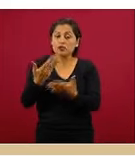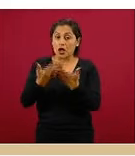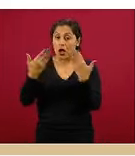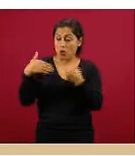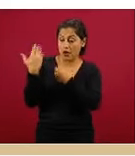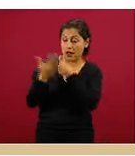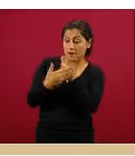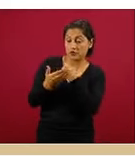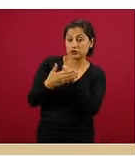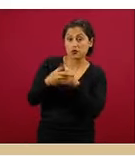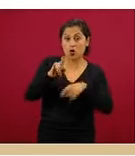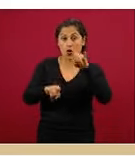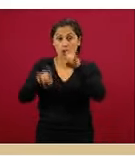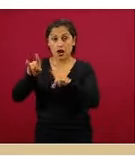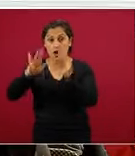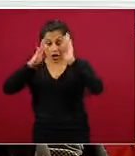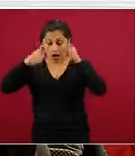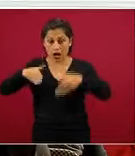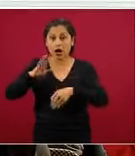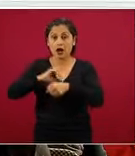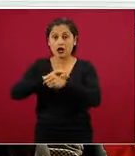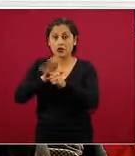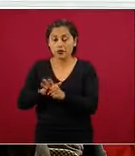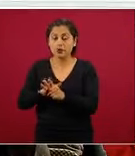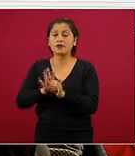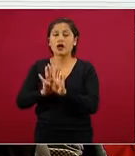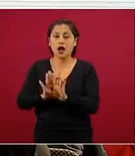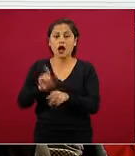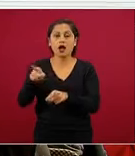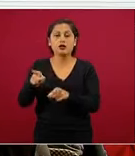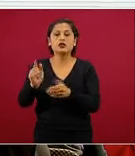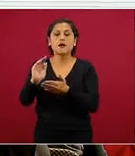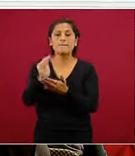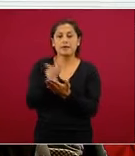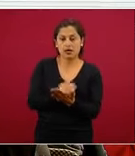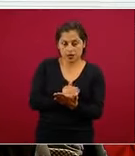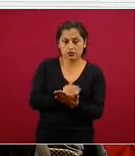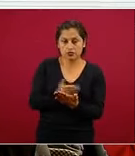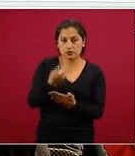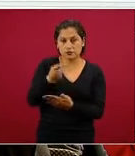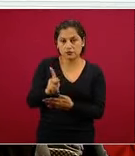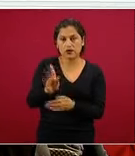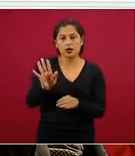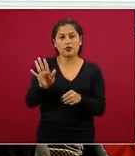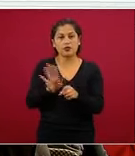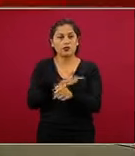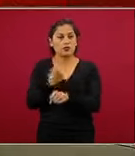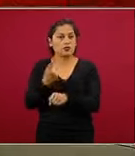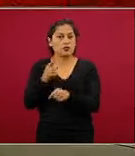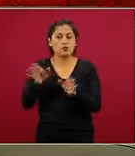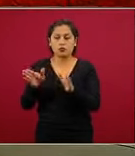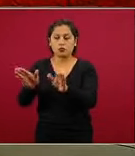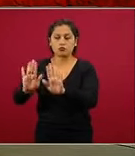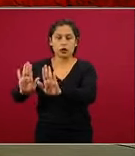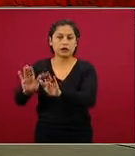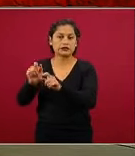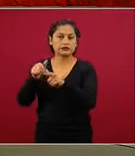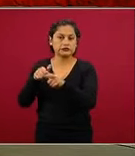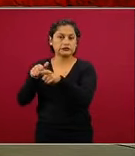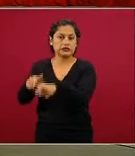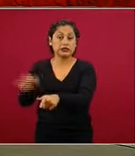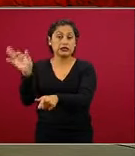disponibles COVID, pero que estén en reserva para poder hacer reconversiones hospitalarias aceleradas en